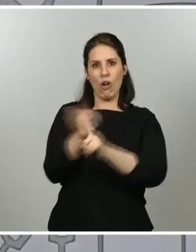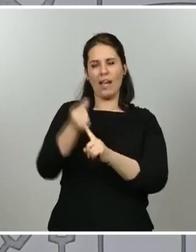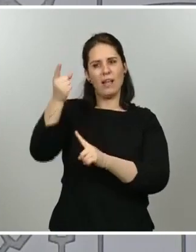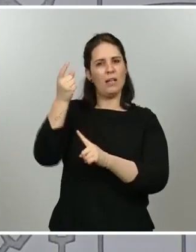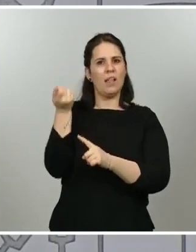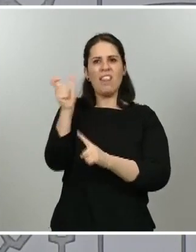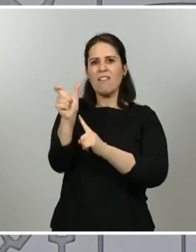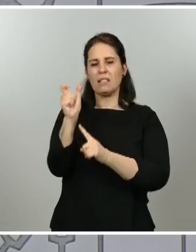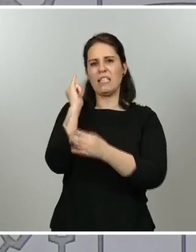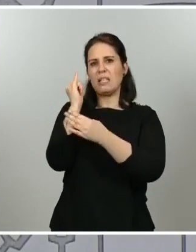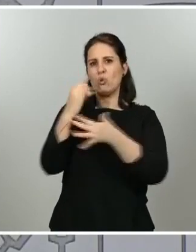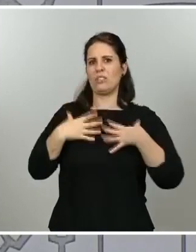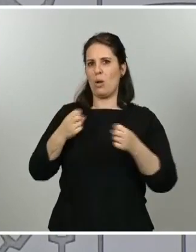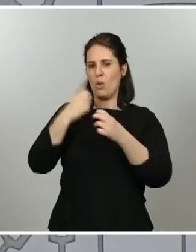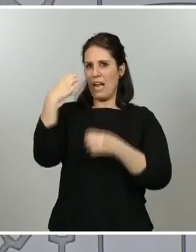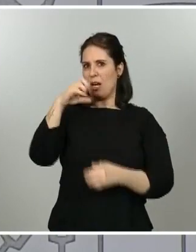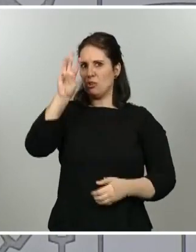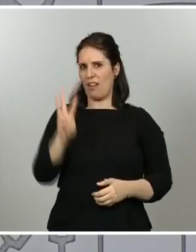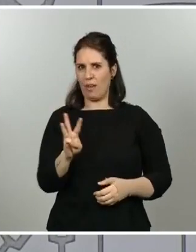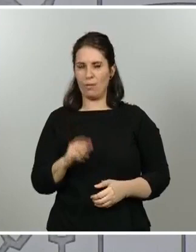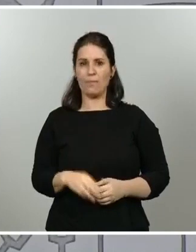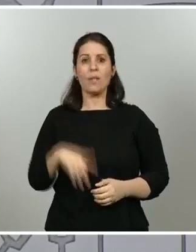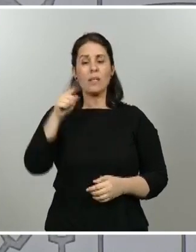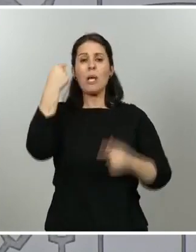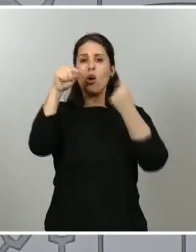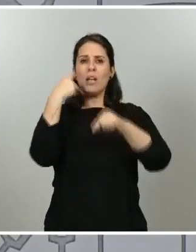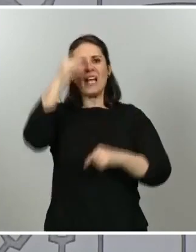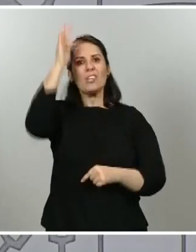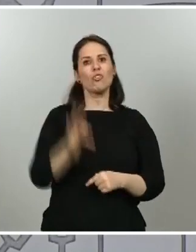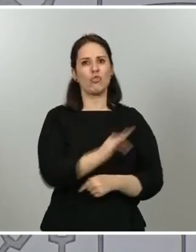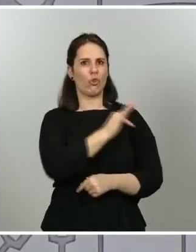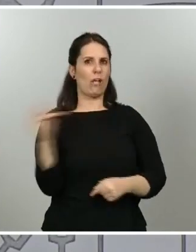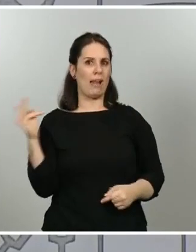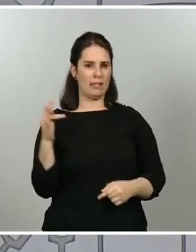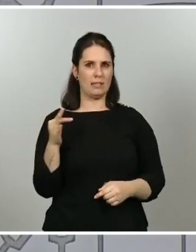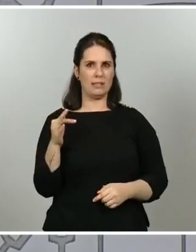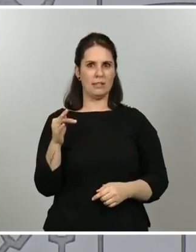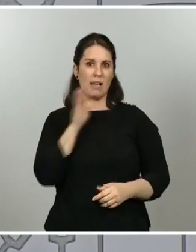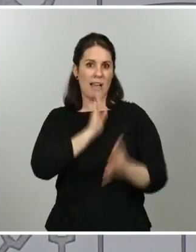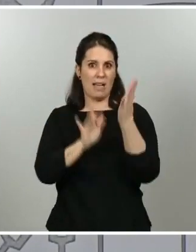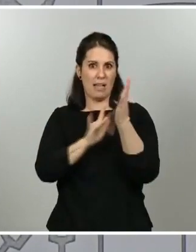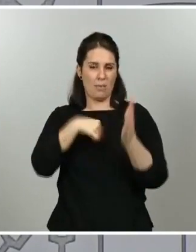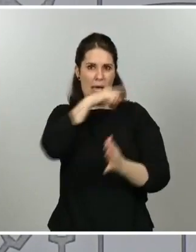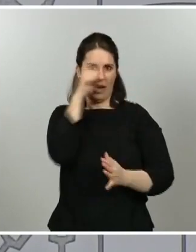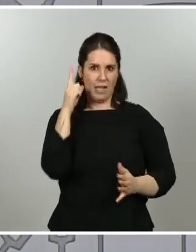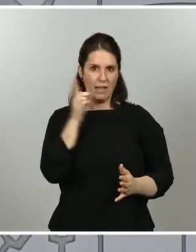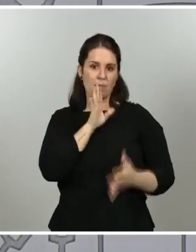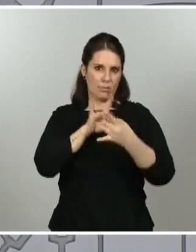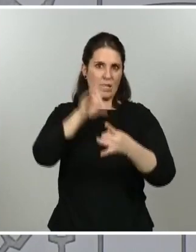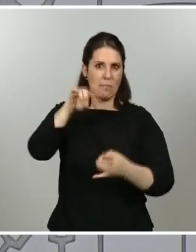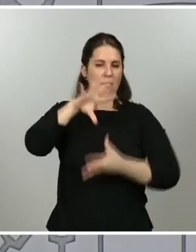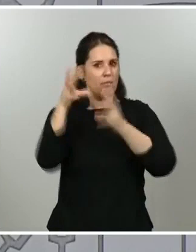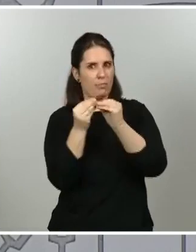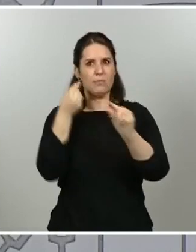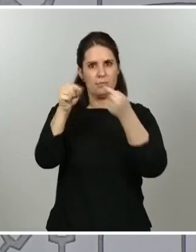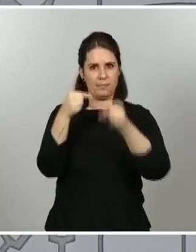III, igual que se corregirá la cifra de casos totales de acuerdo a lo explicado por Madrid. Tengan en cuenta que